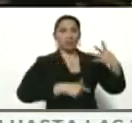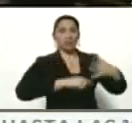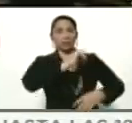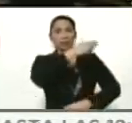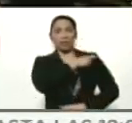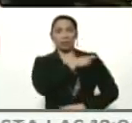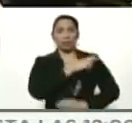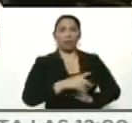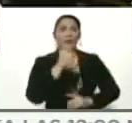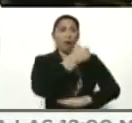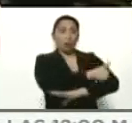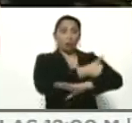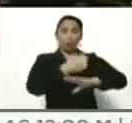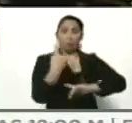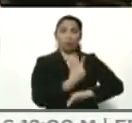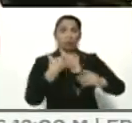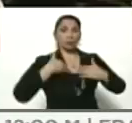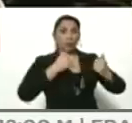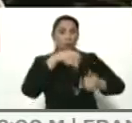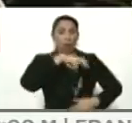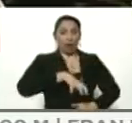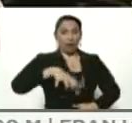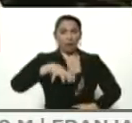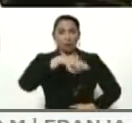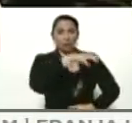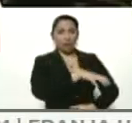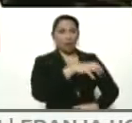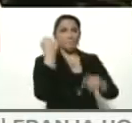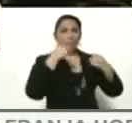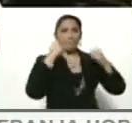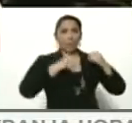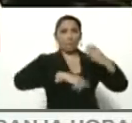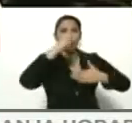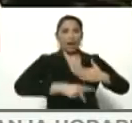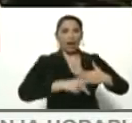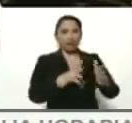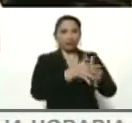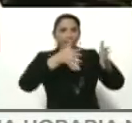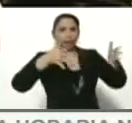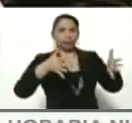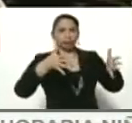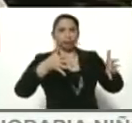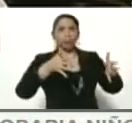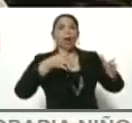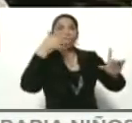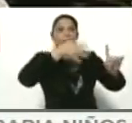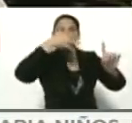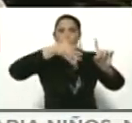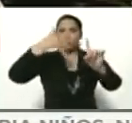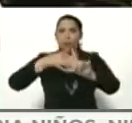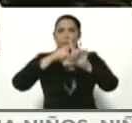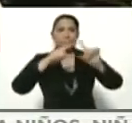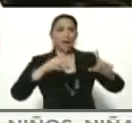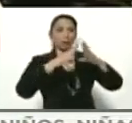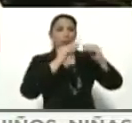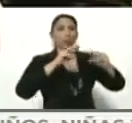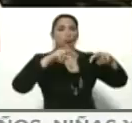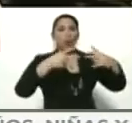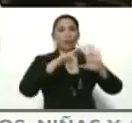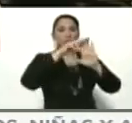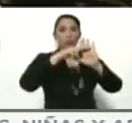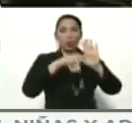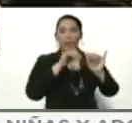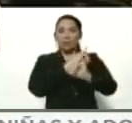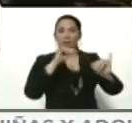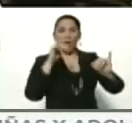directoras, autoridades únicos de salud de los estados, van a preparar un plan masivo de capacitación para que todas estas normas sean